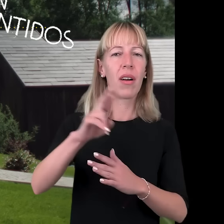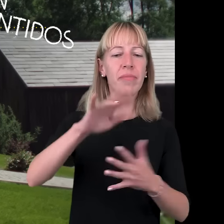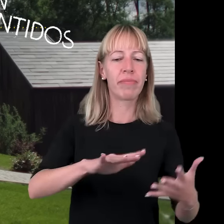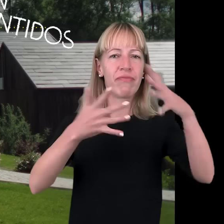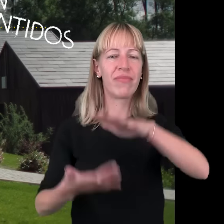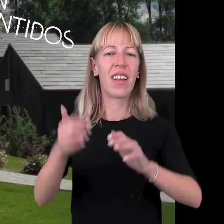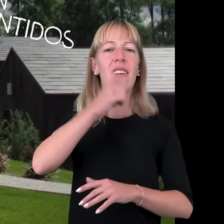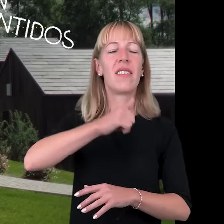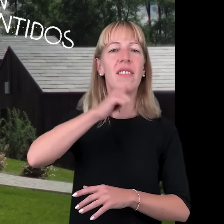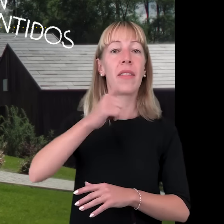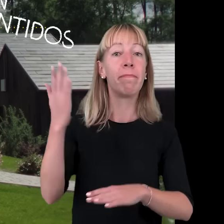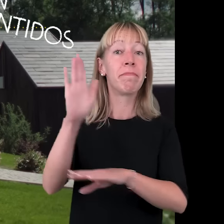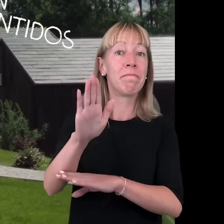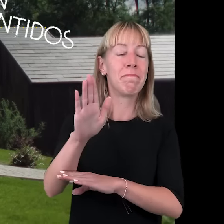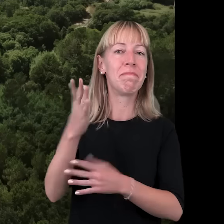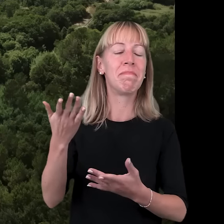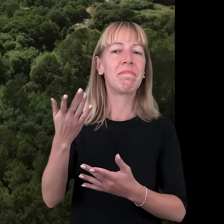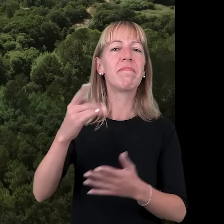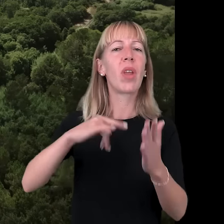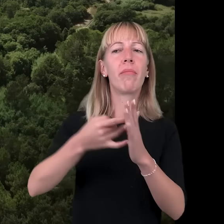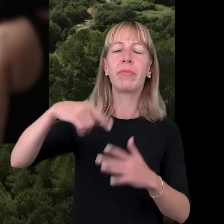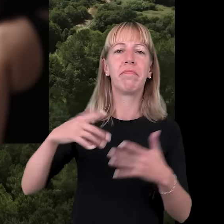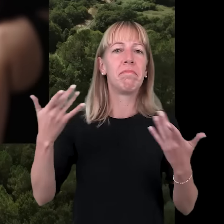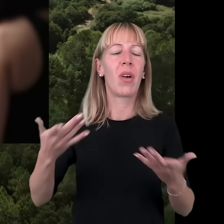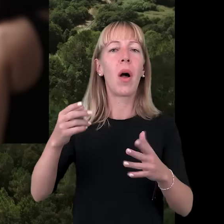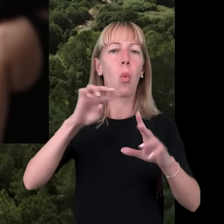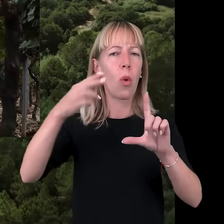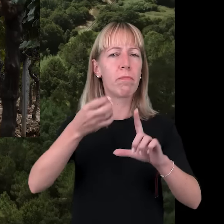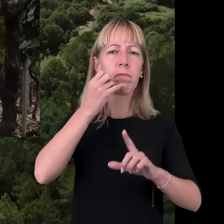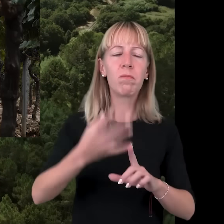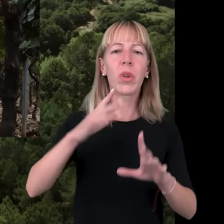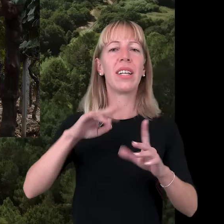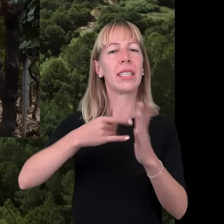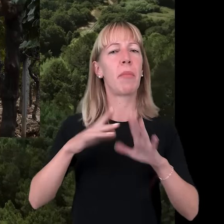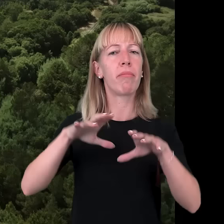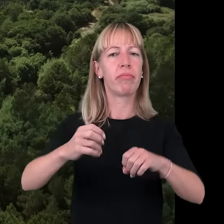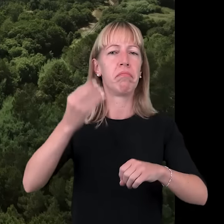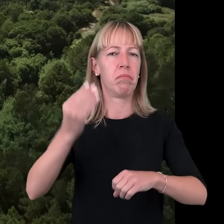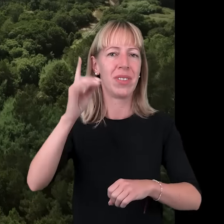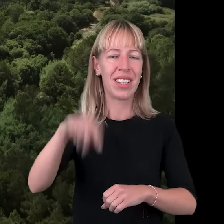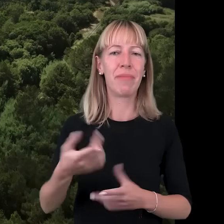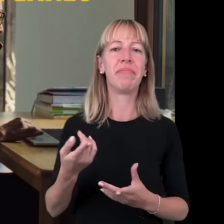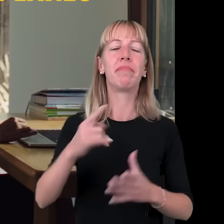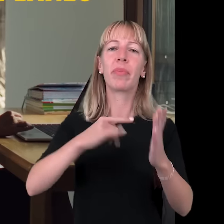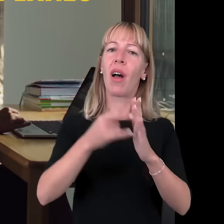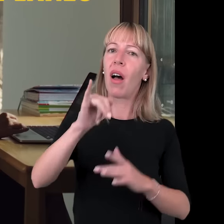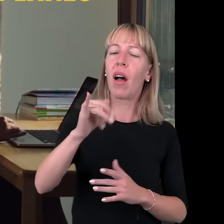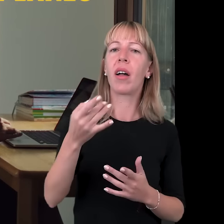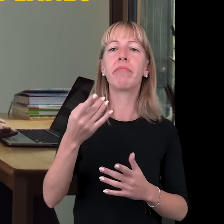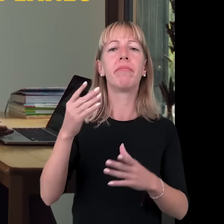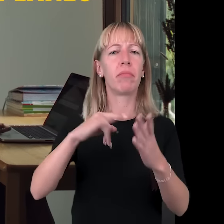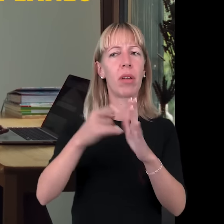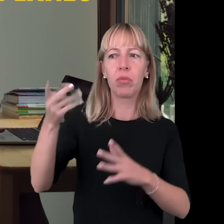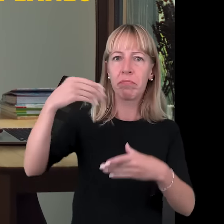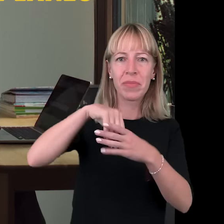Plan de Recuperación, Transformación y Resiliencia presenta... Nuestro plan era tener una buena web con un buen sistema de reservas. Tenemos